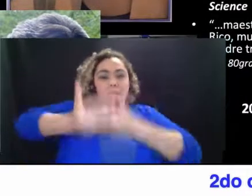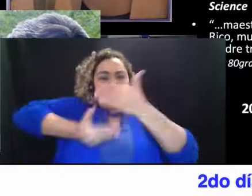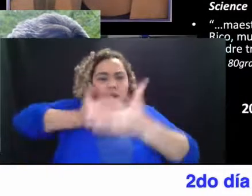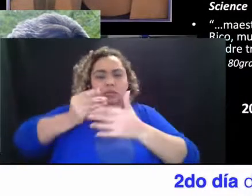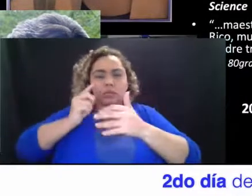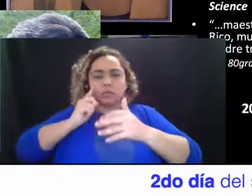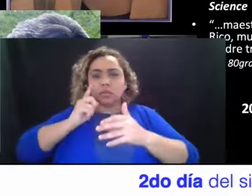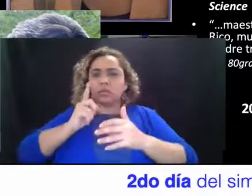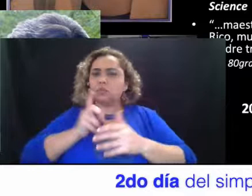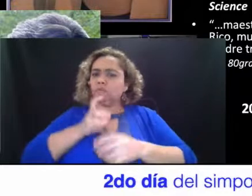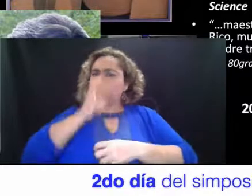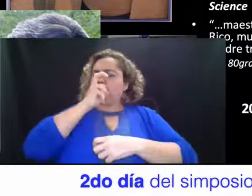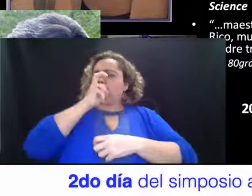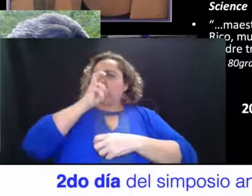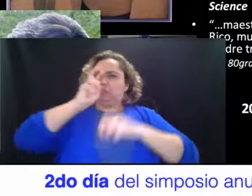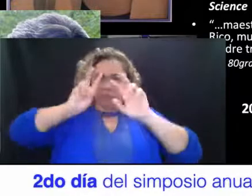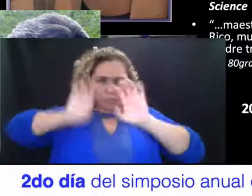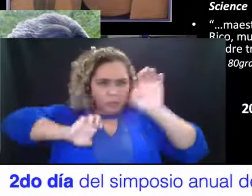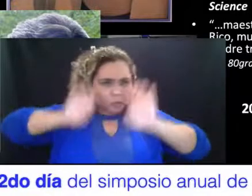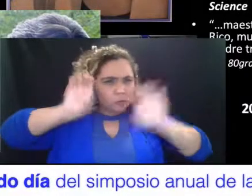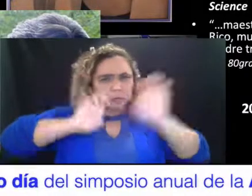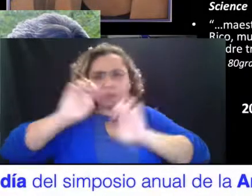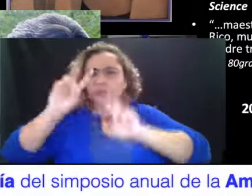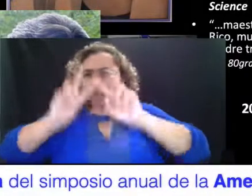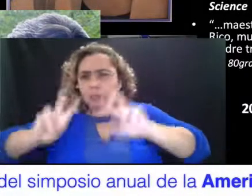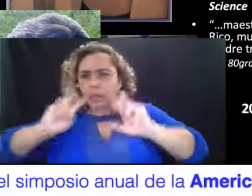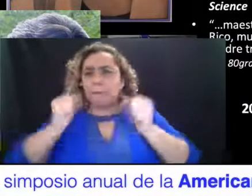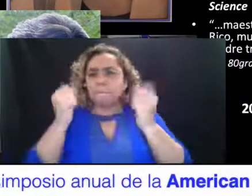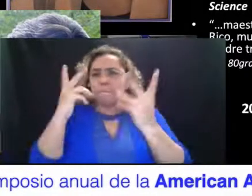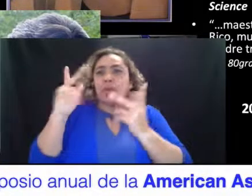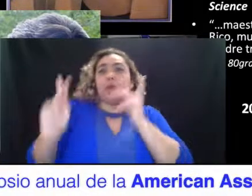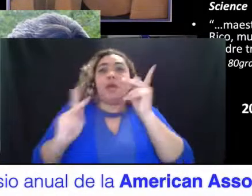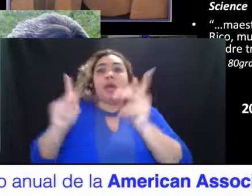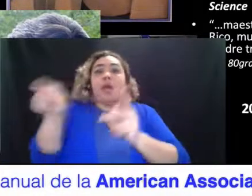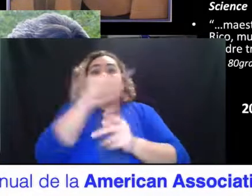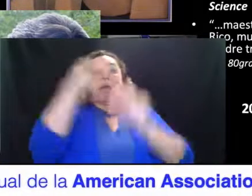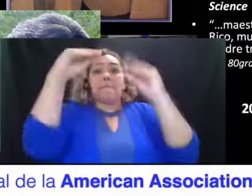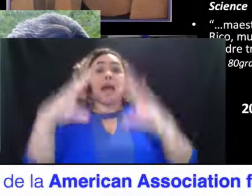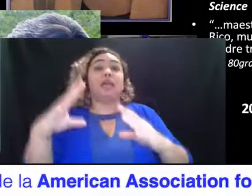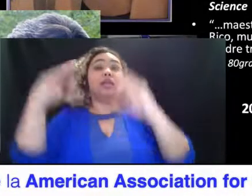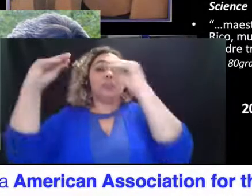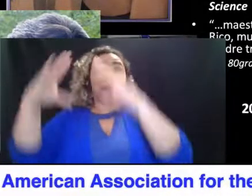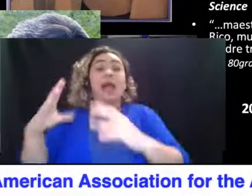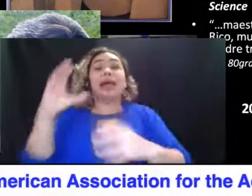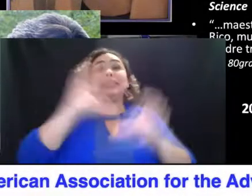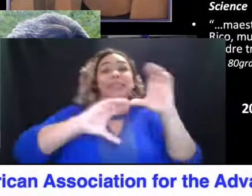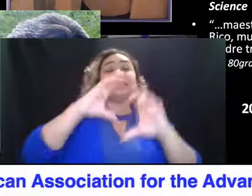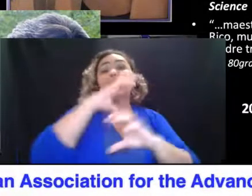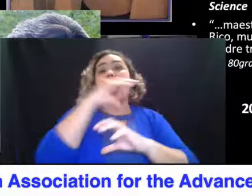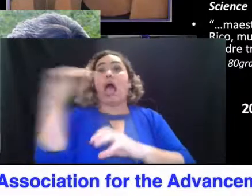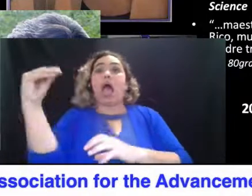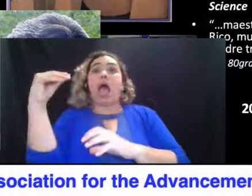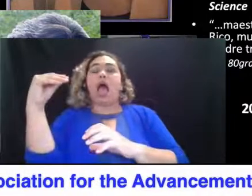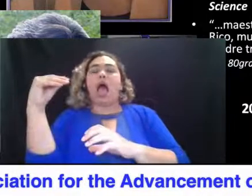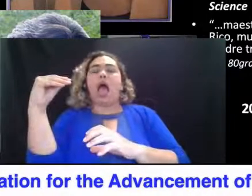muy riguroso de evaluación de múltiples candidatos a maestros y maestras de ciencia que tienen un